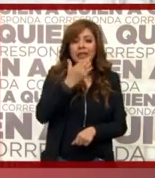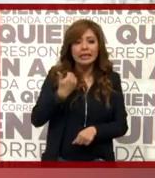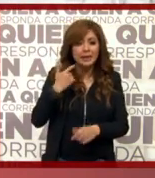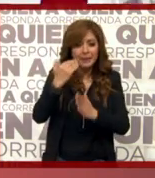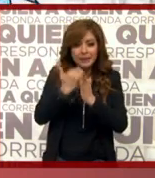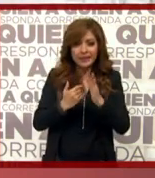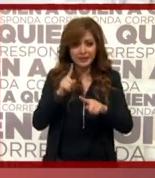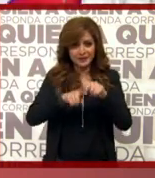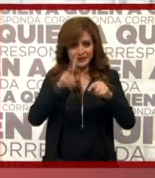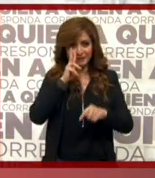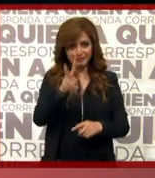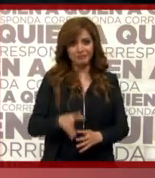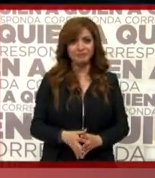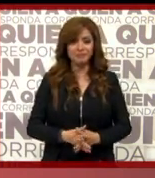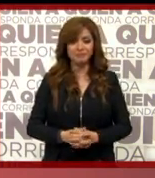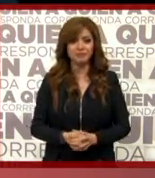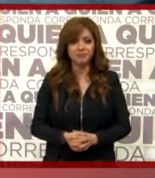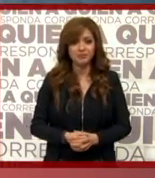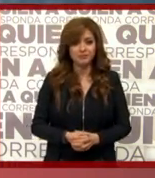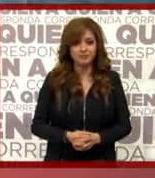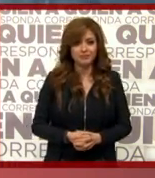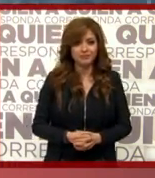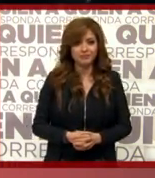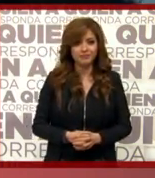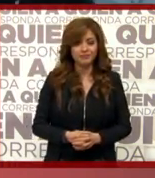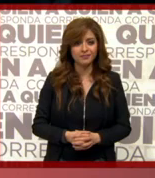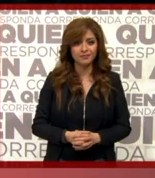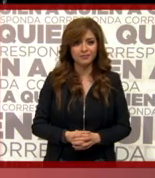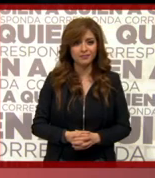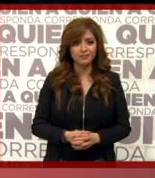minutos Mándalo a